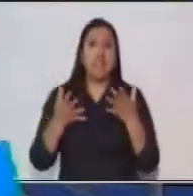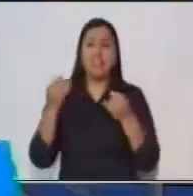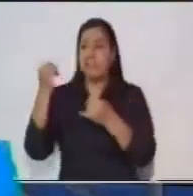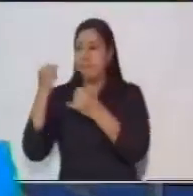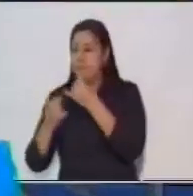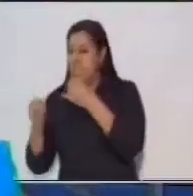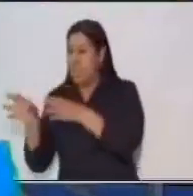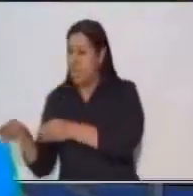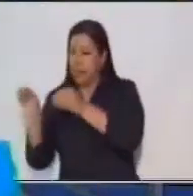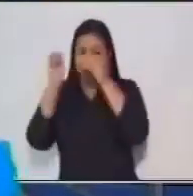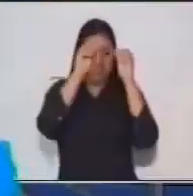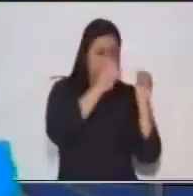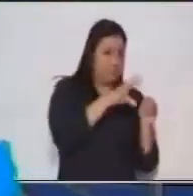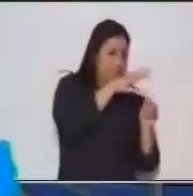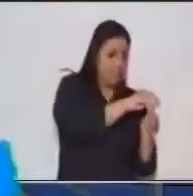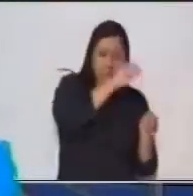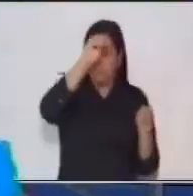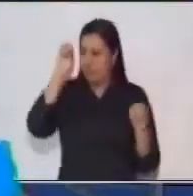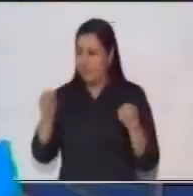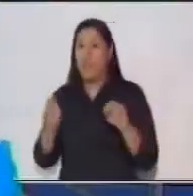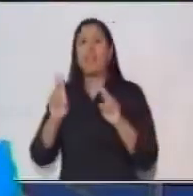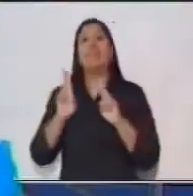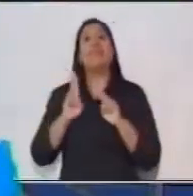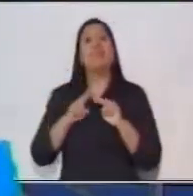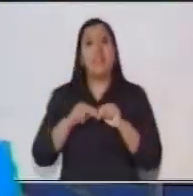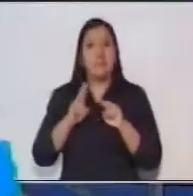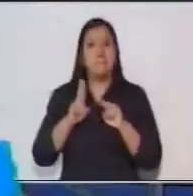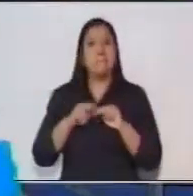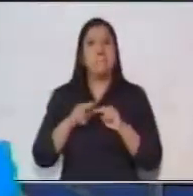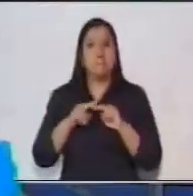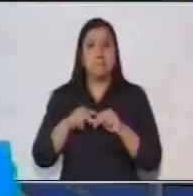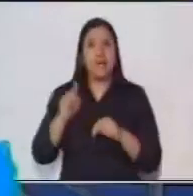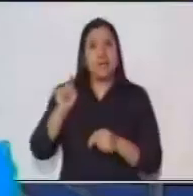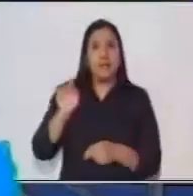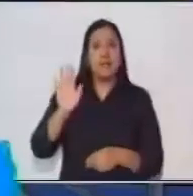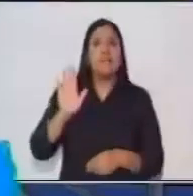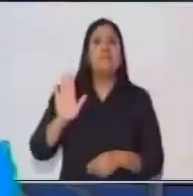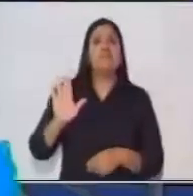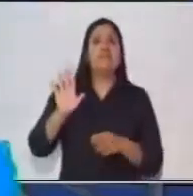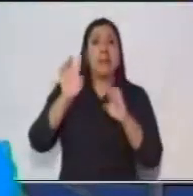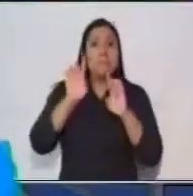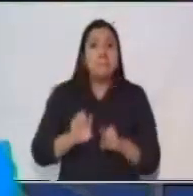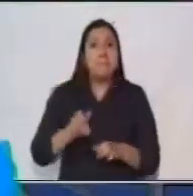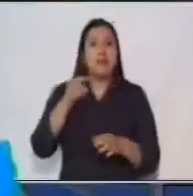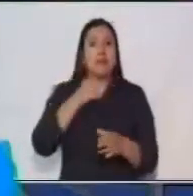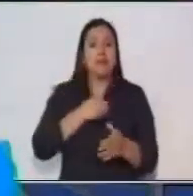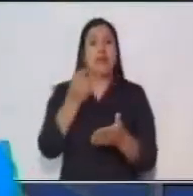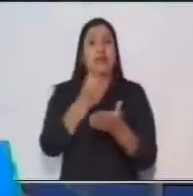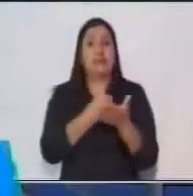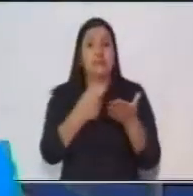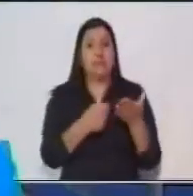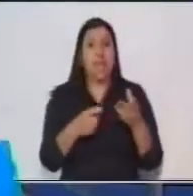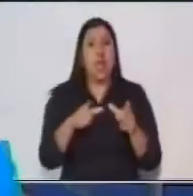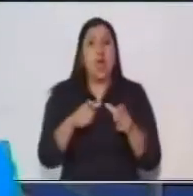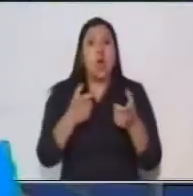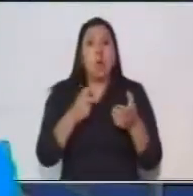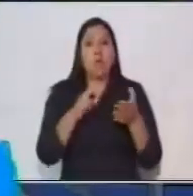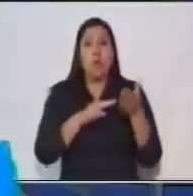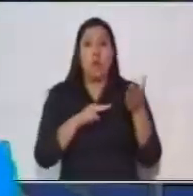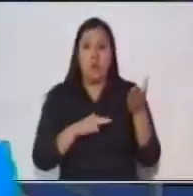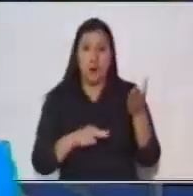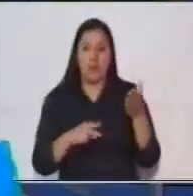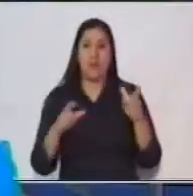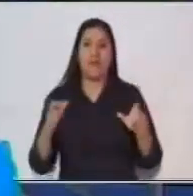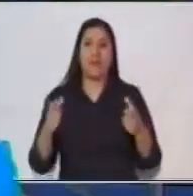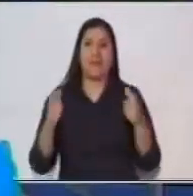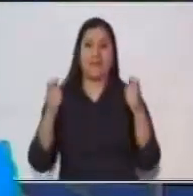queda el inicio. Es dependiendo cómo quiere darle a usted ese seguimiento a esa lectura, a esa